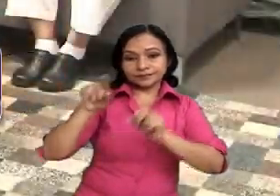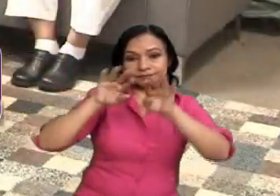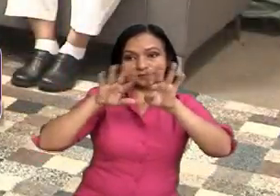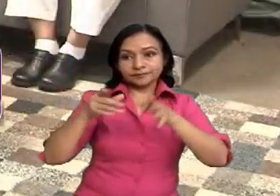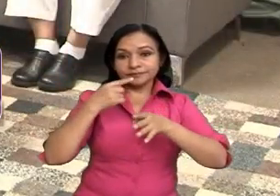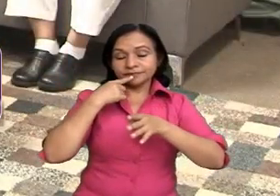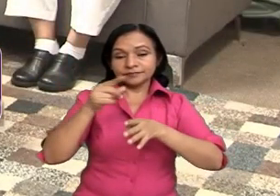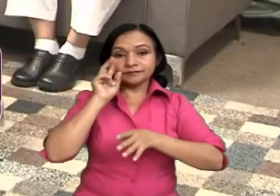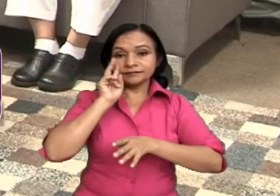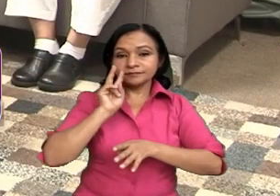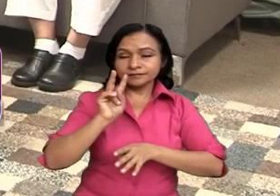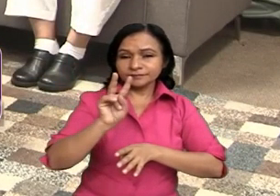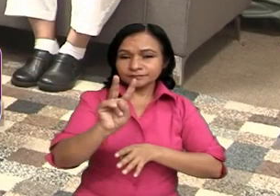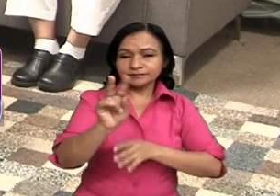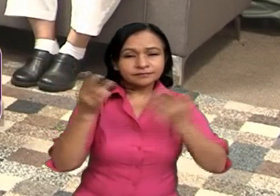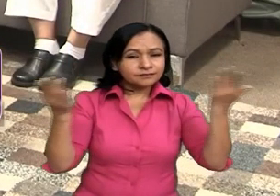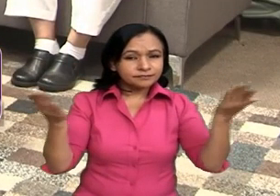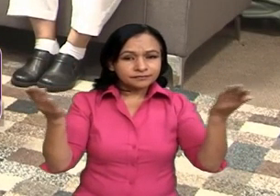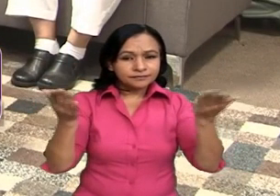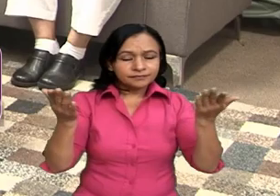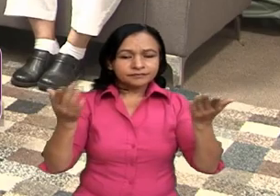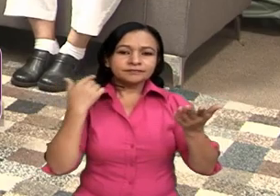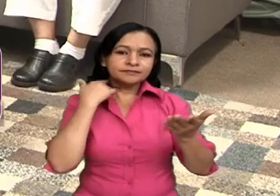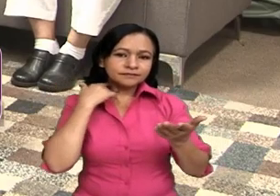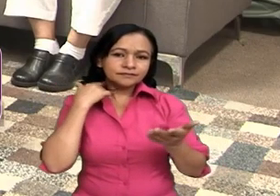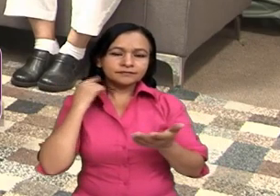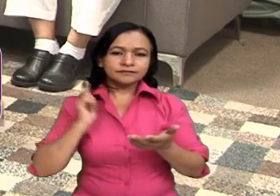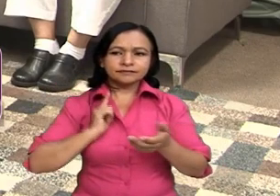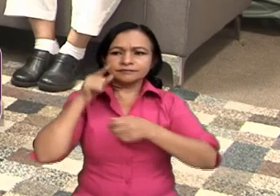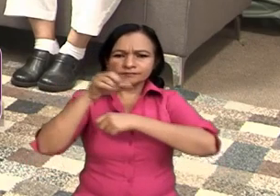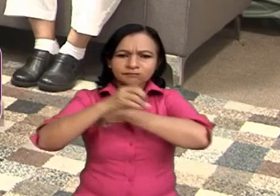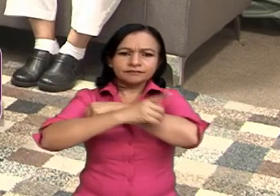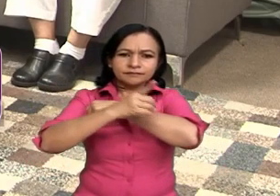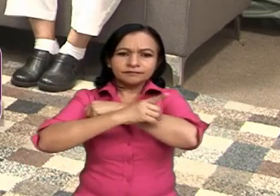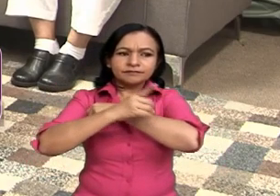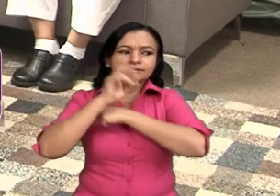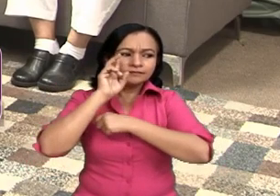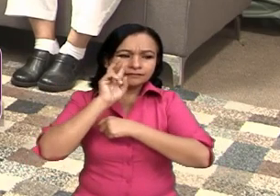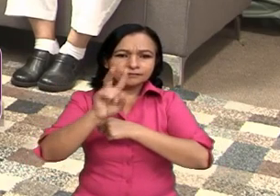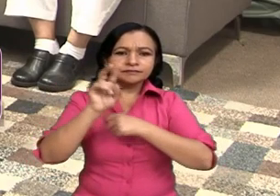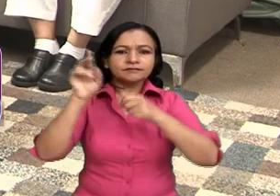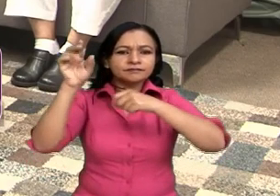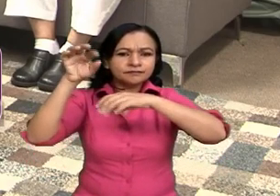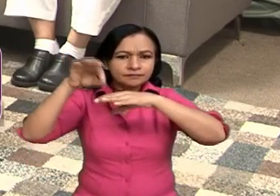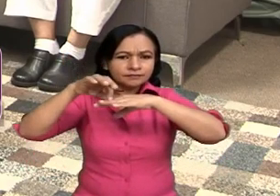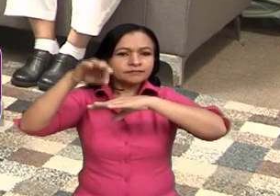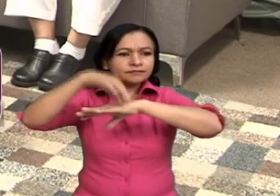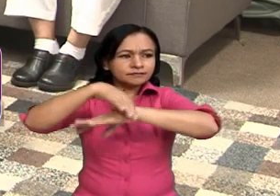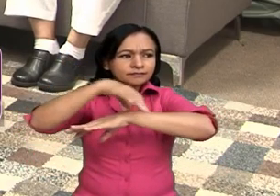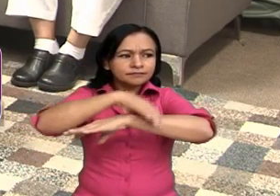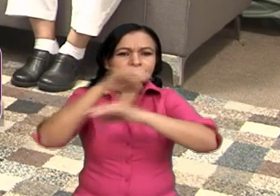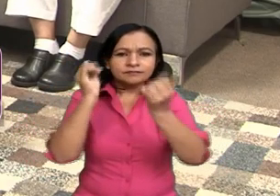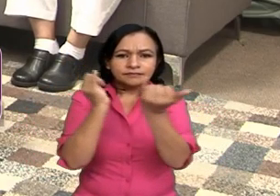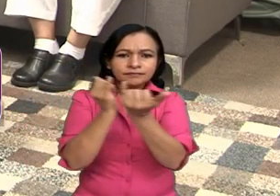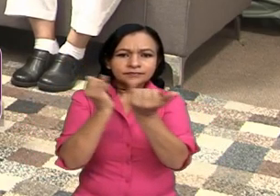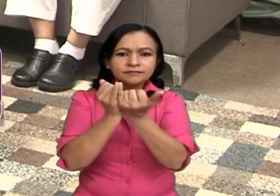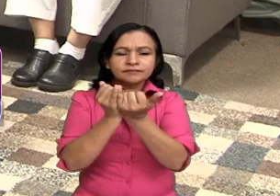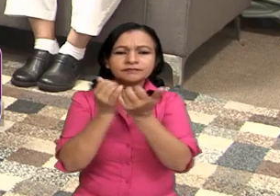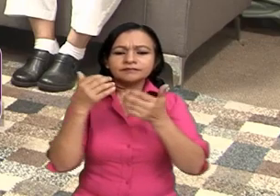visión que la ha tenido presente el comandante Daniel, la compañera Rosario, y es